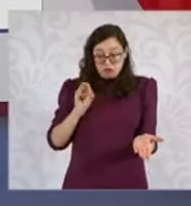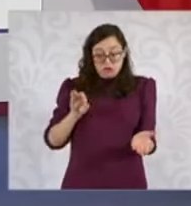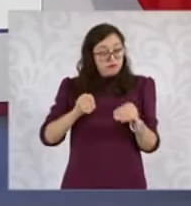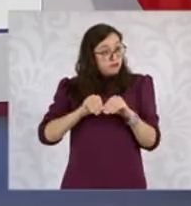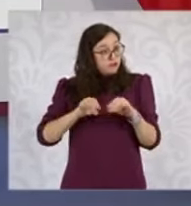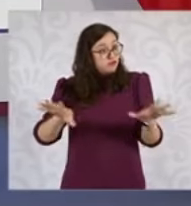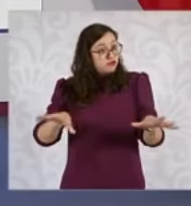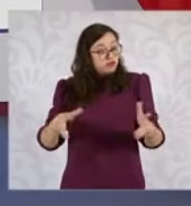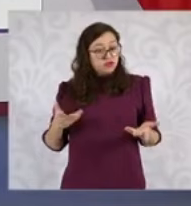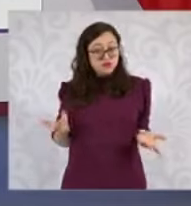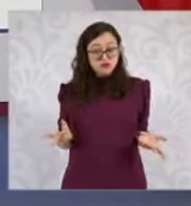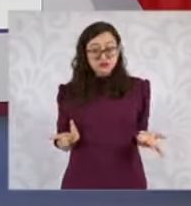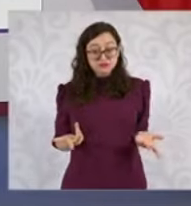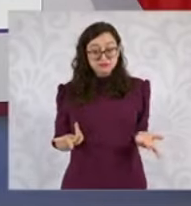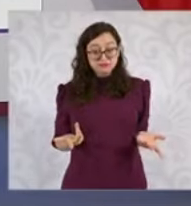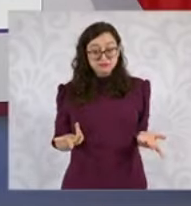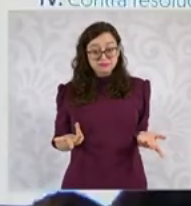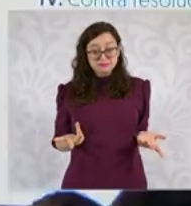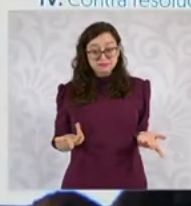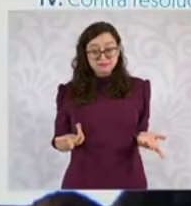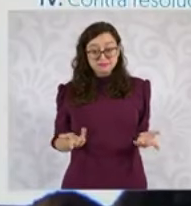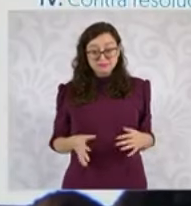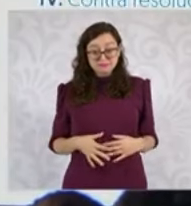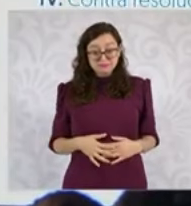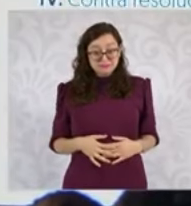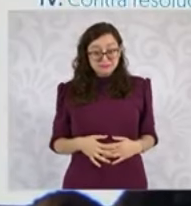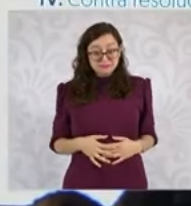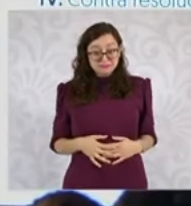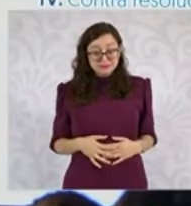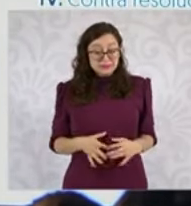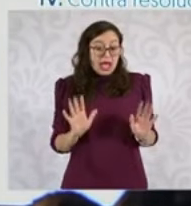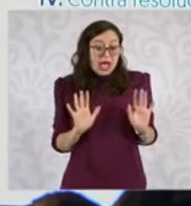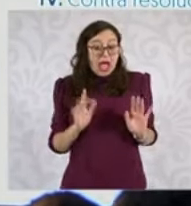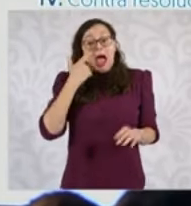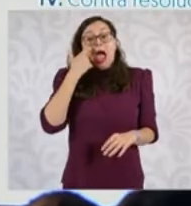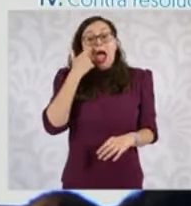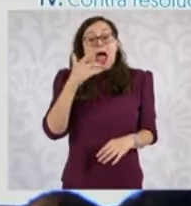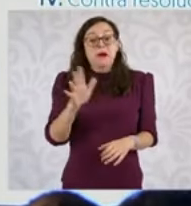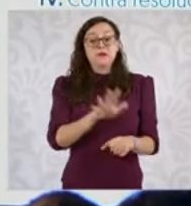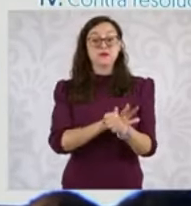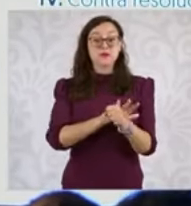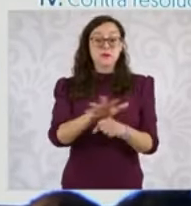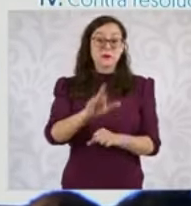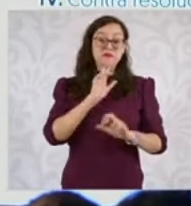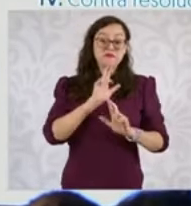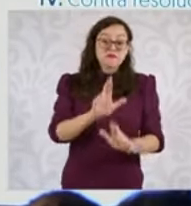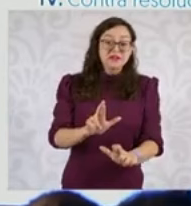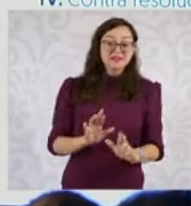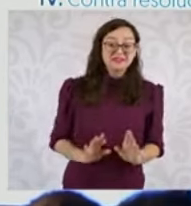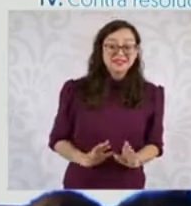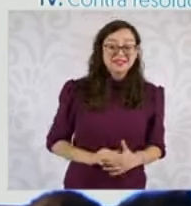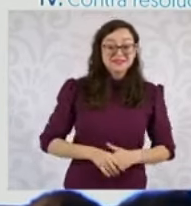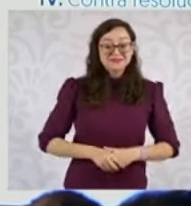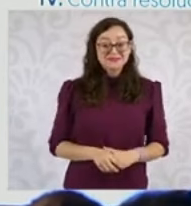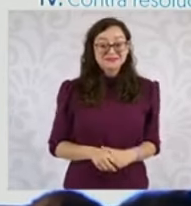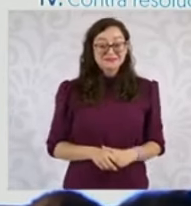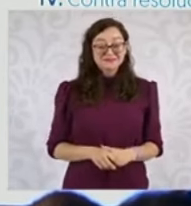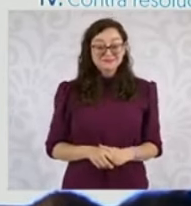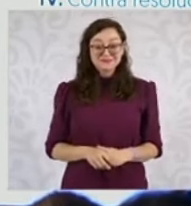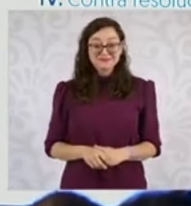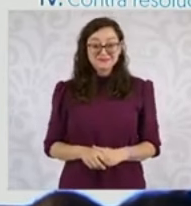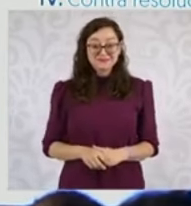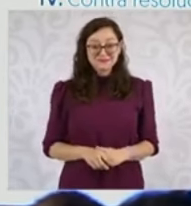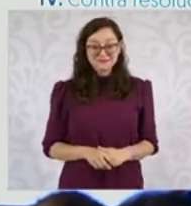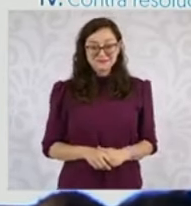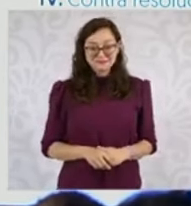de la Federación para ver qué nos contesta el legislativo. Pero